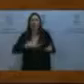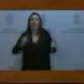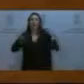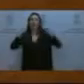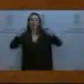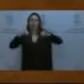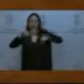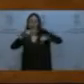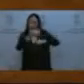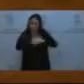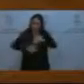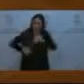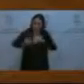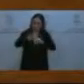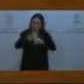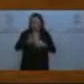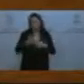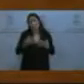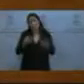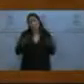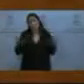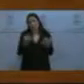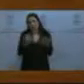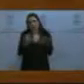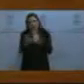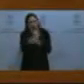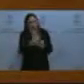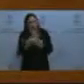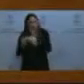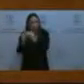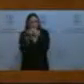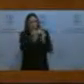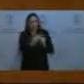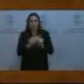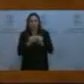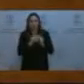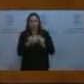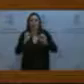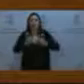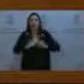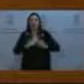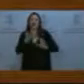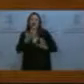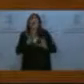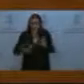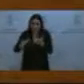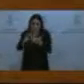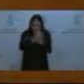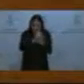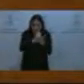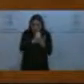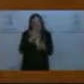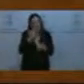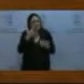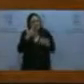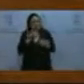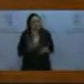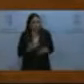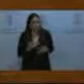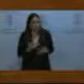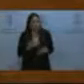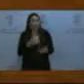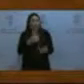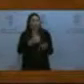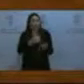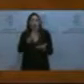y debiera aprobarse por unanimidad, si es que todos los presentes dicen la verdad cuando acuden